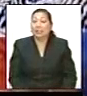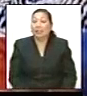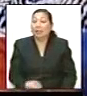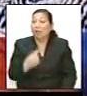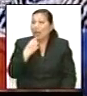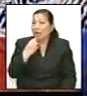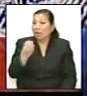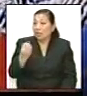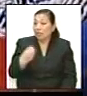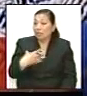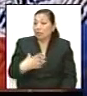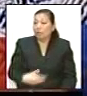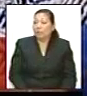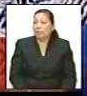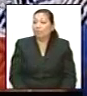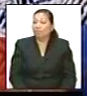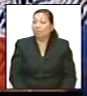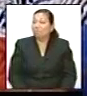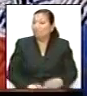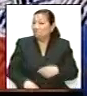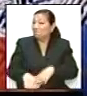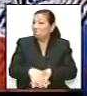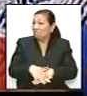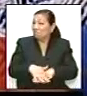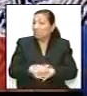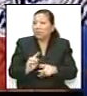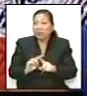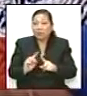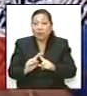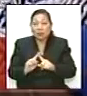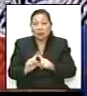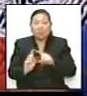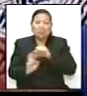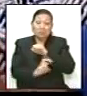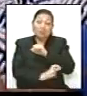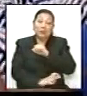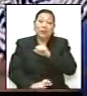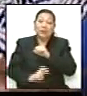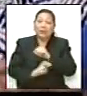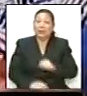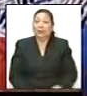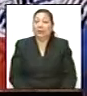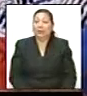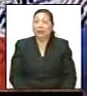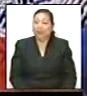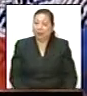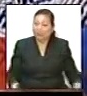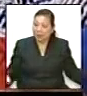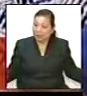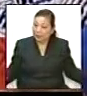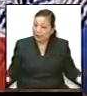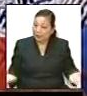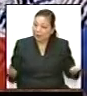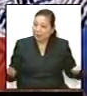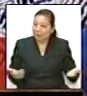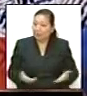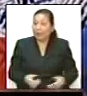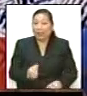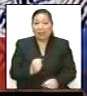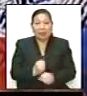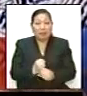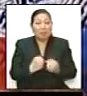informa que viene tratando con los diferentes países y empujamos la labor